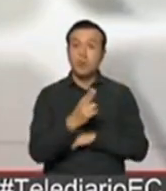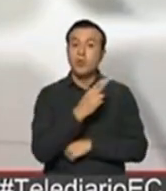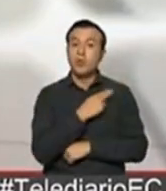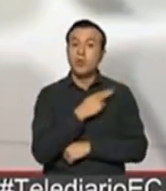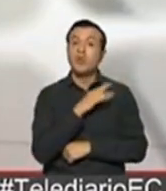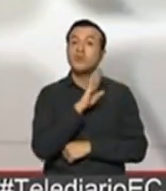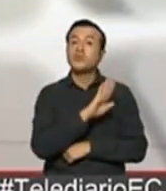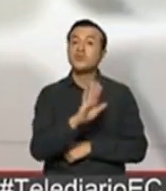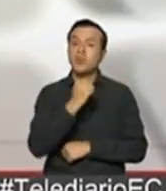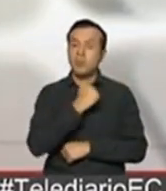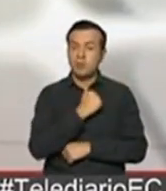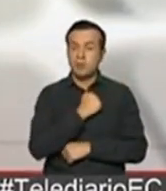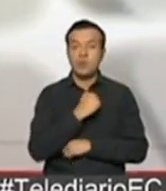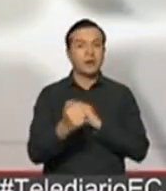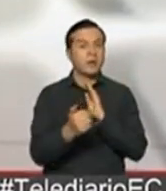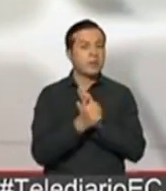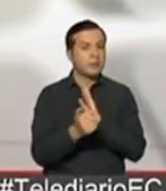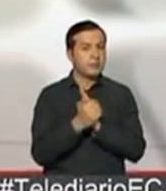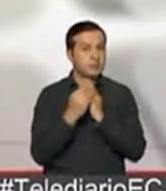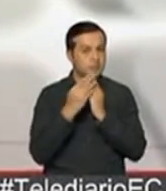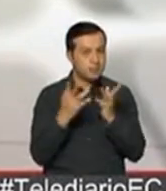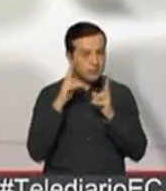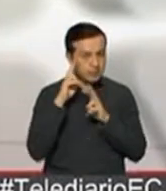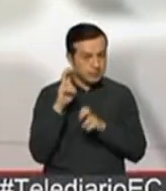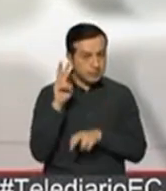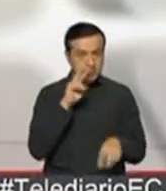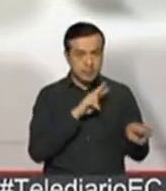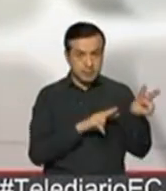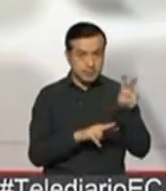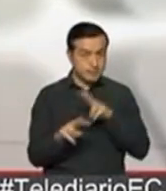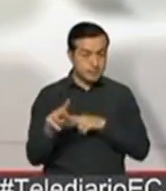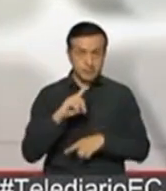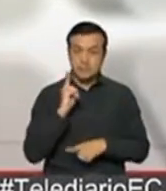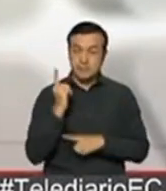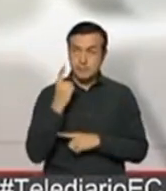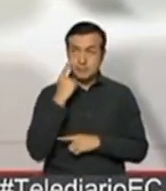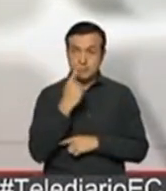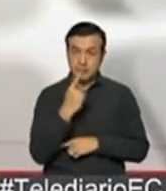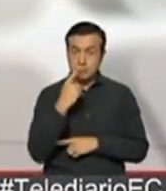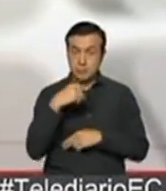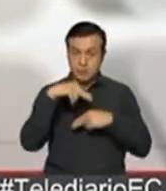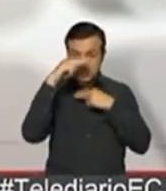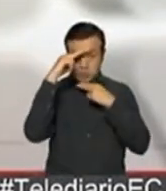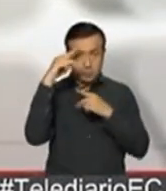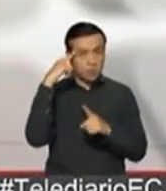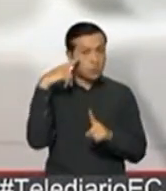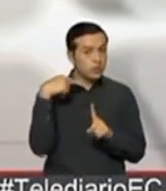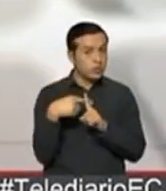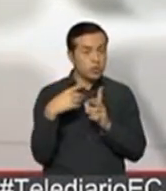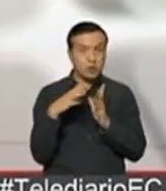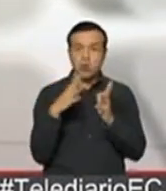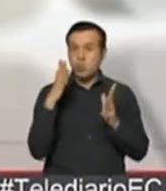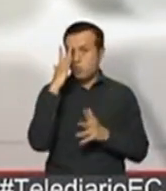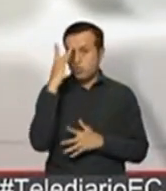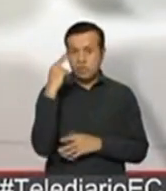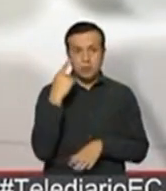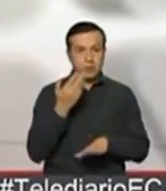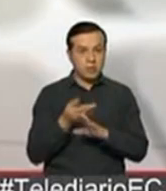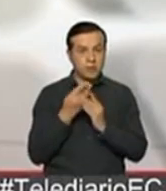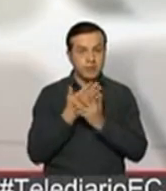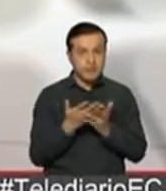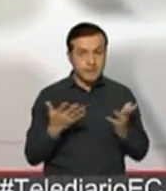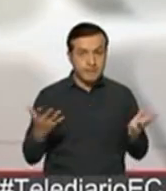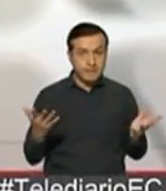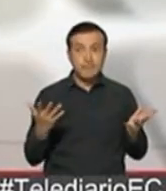en sus capacidades investigativas y allí la noticia no es muy positiva porque lo que se ve es que la